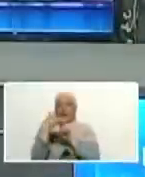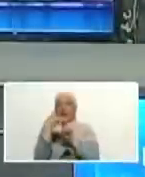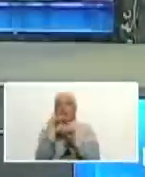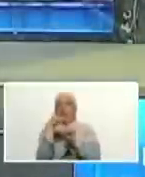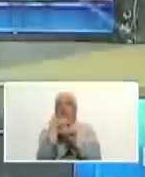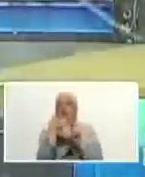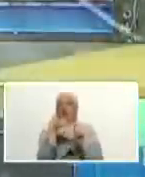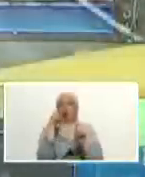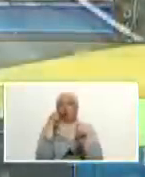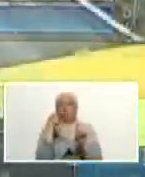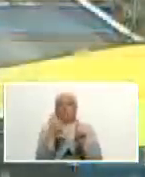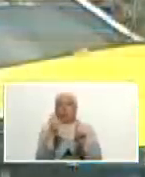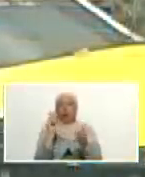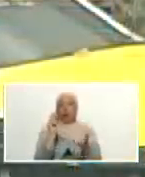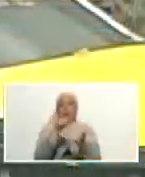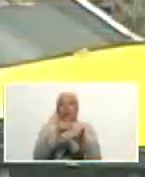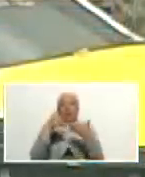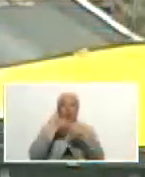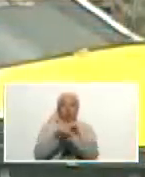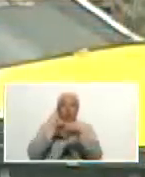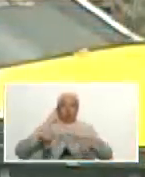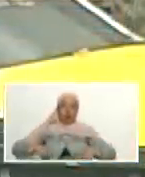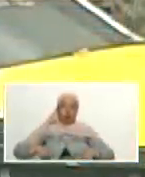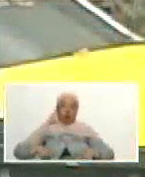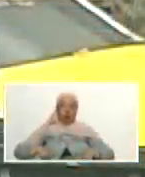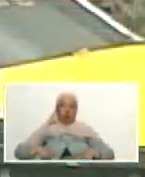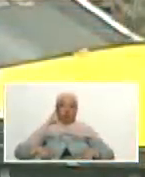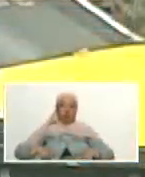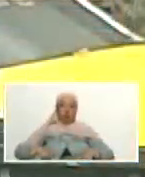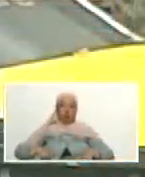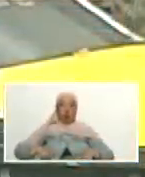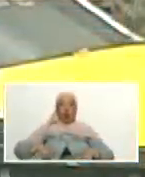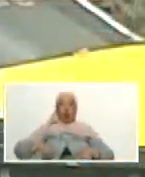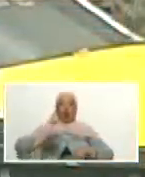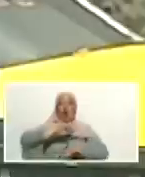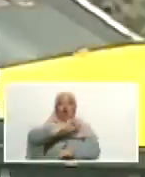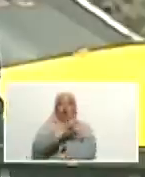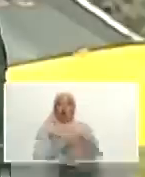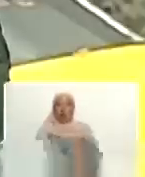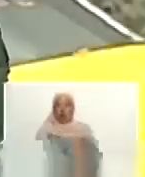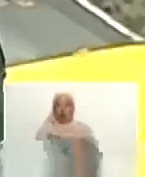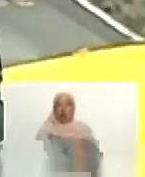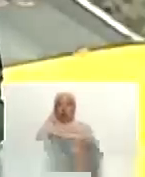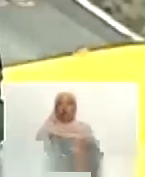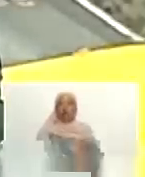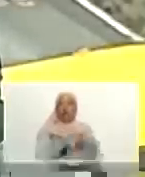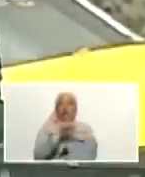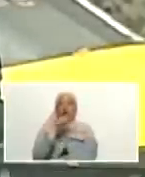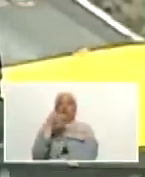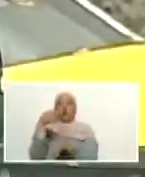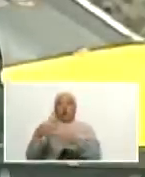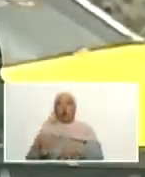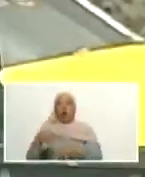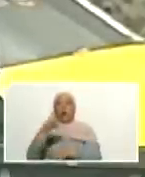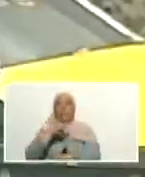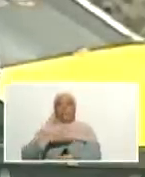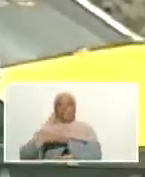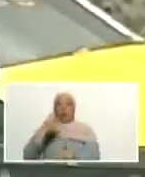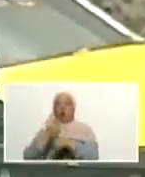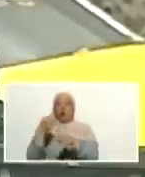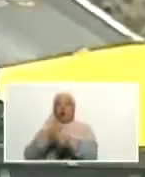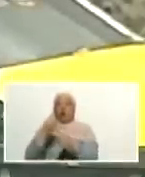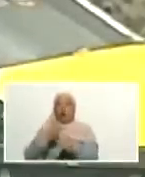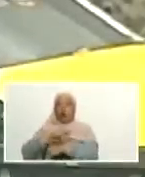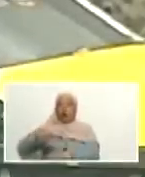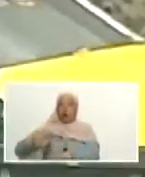Nacional Bolivariana, mi comandante en jefe, en primera línea, para fortalecer los fines esenciales de la nación, para fortalecer